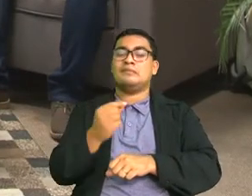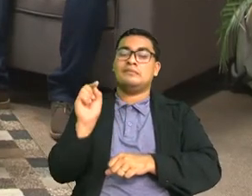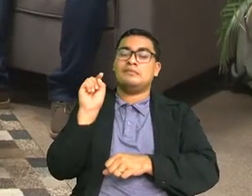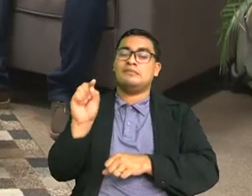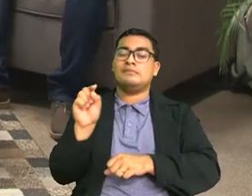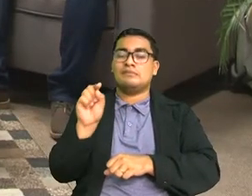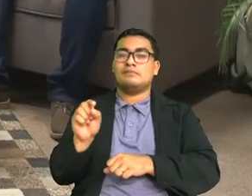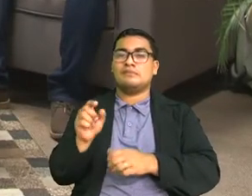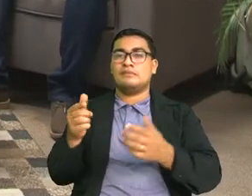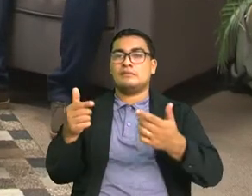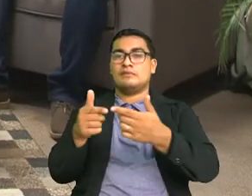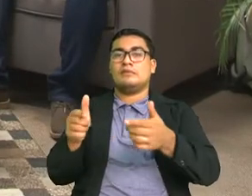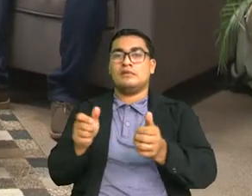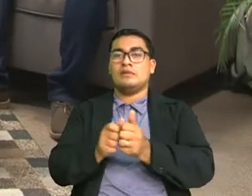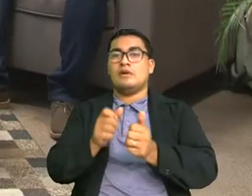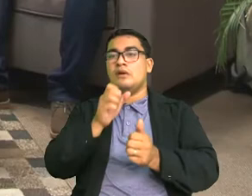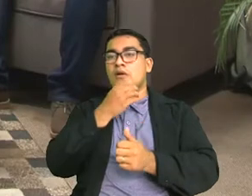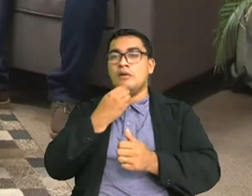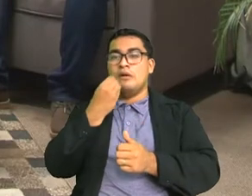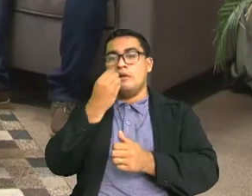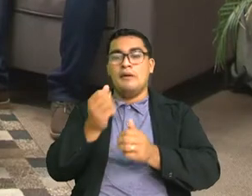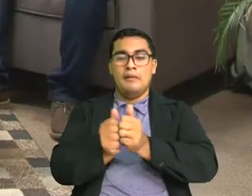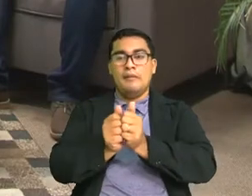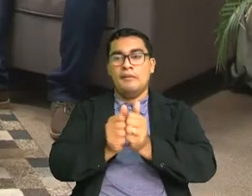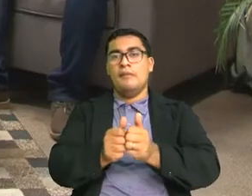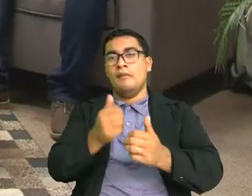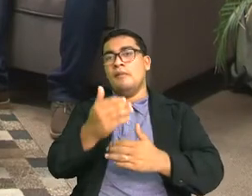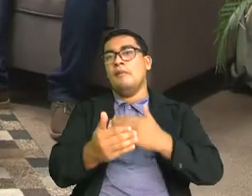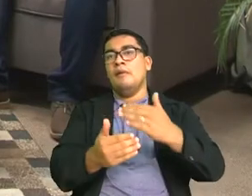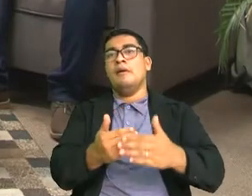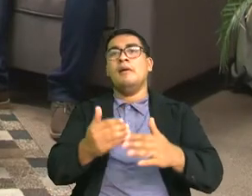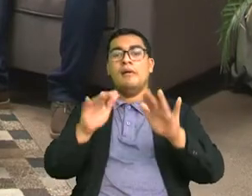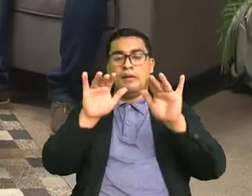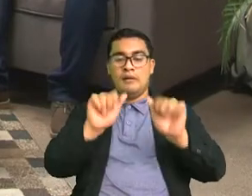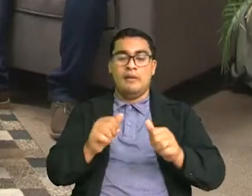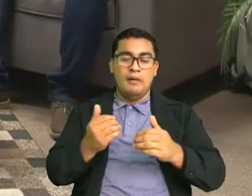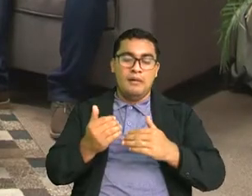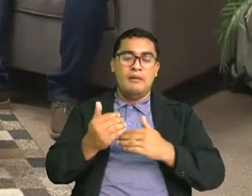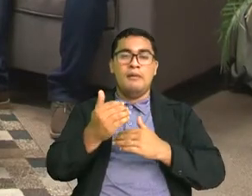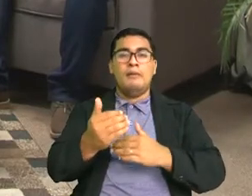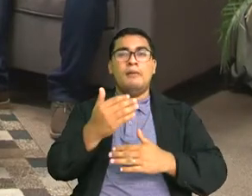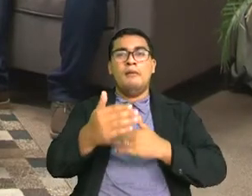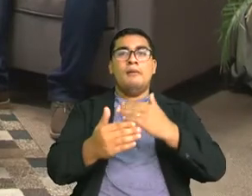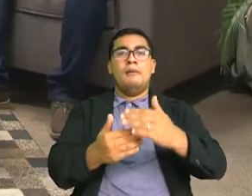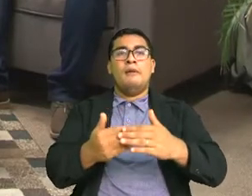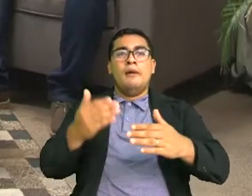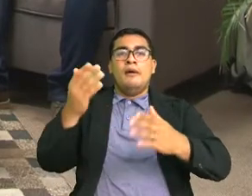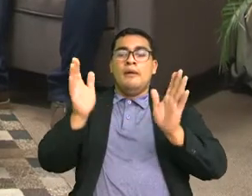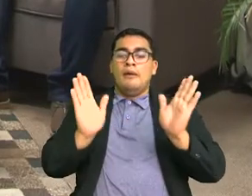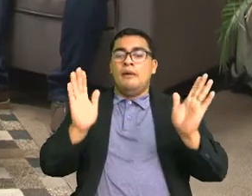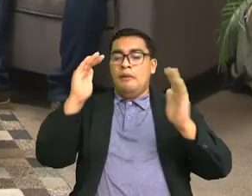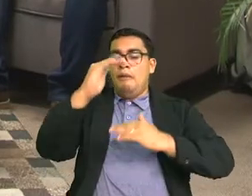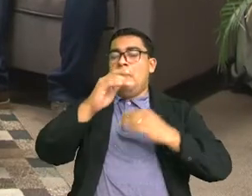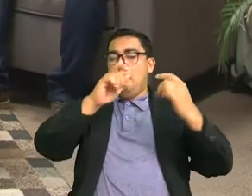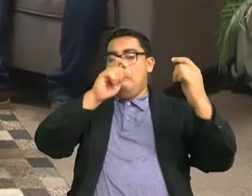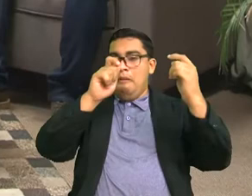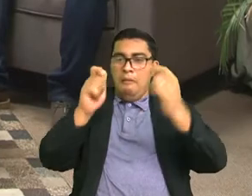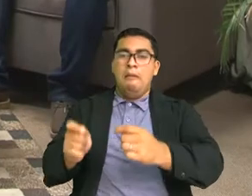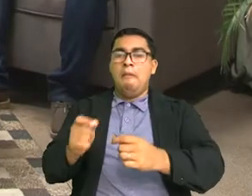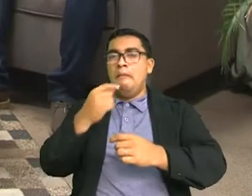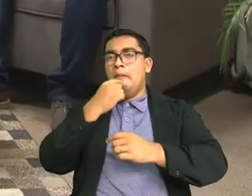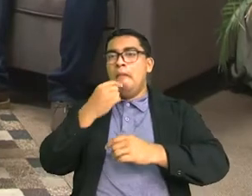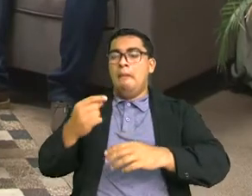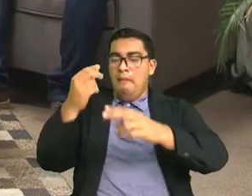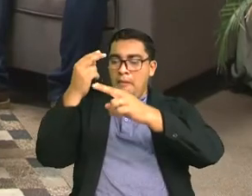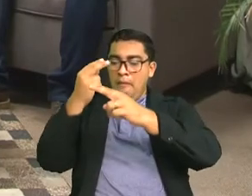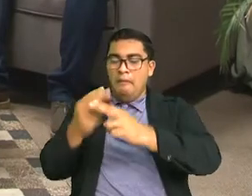este acompañando el proceso y hoy en día ellos van hacia un proceso de certificación hacia un proceso ya de que se registre